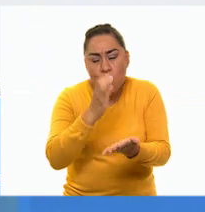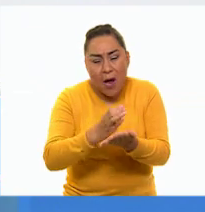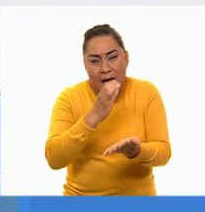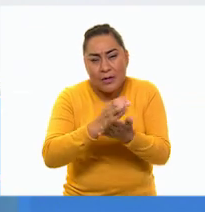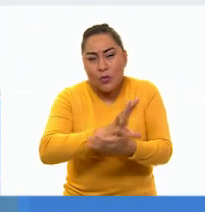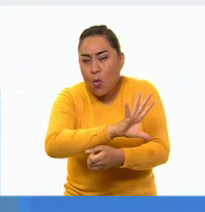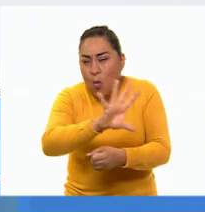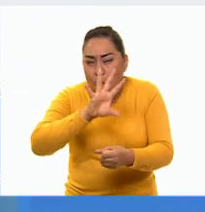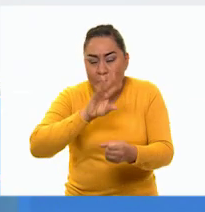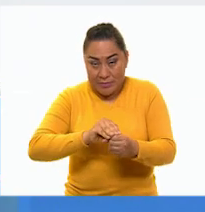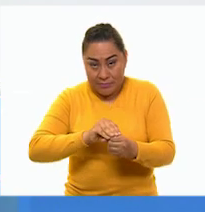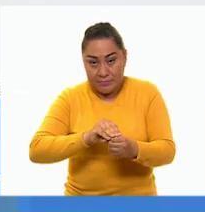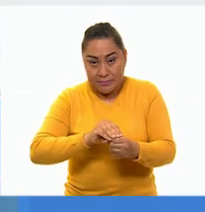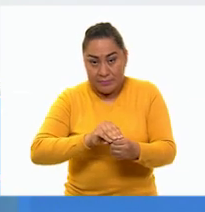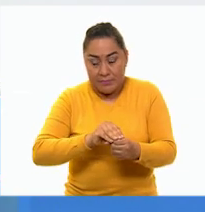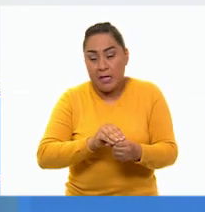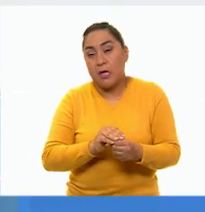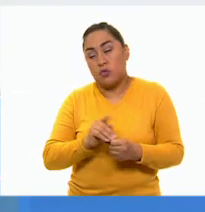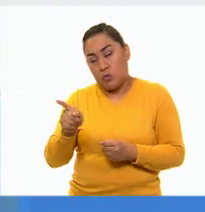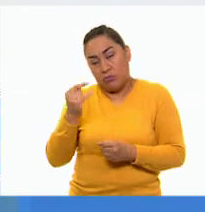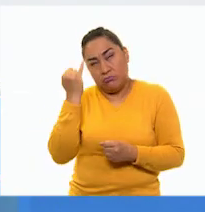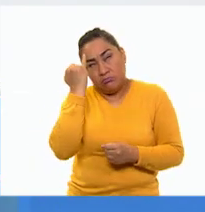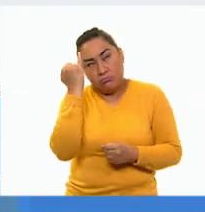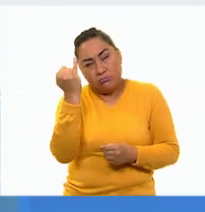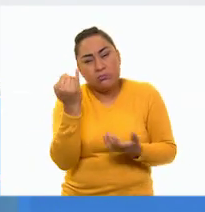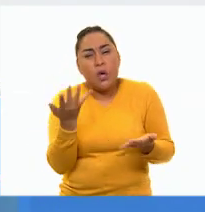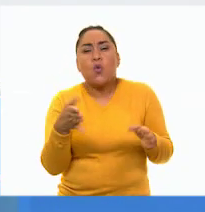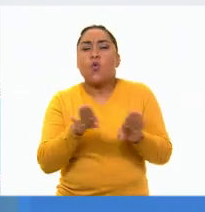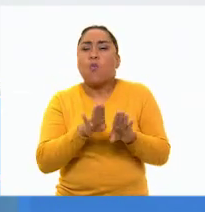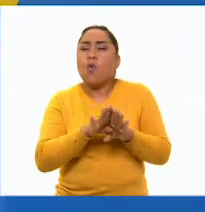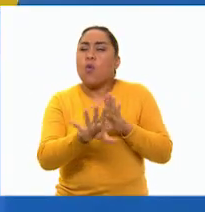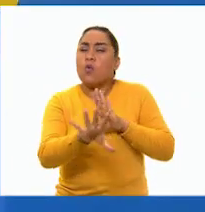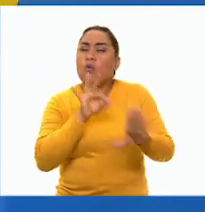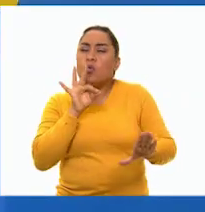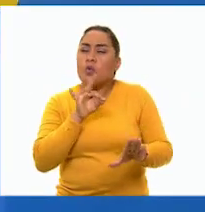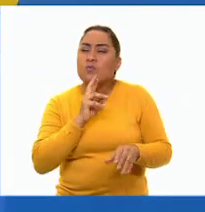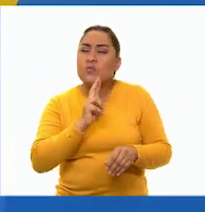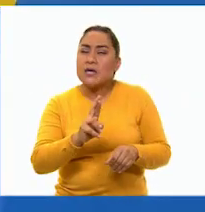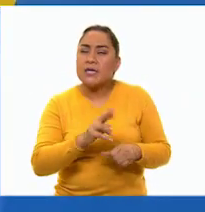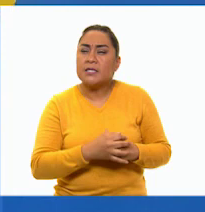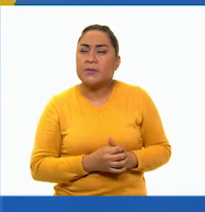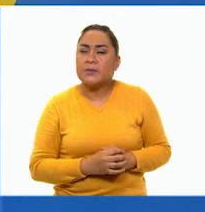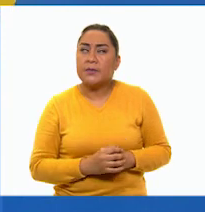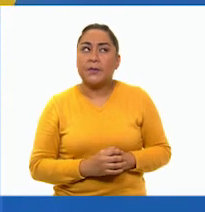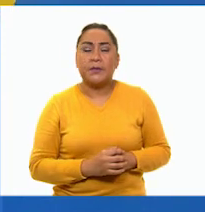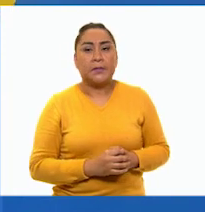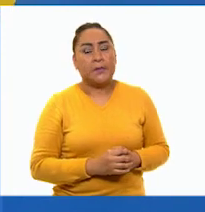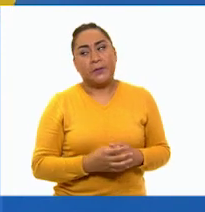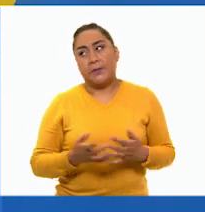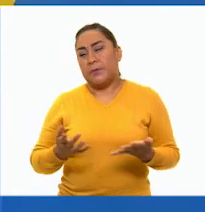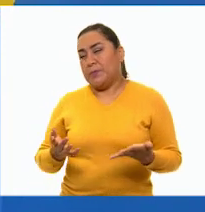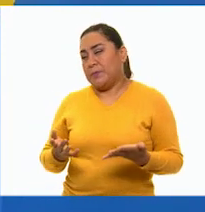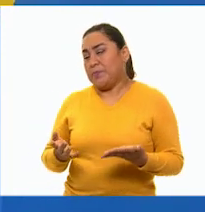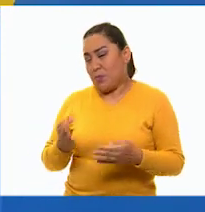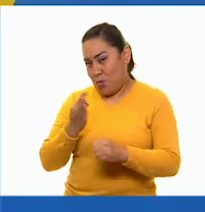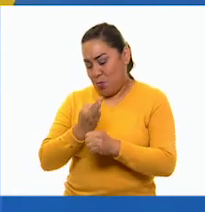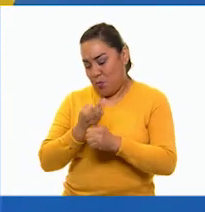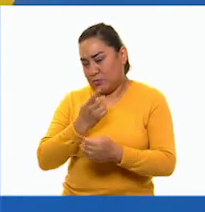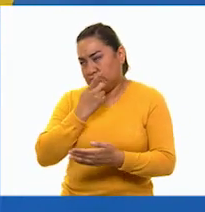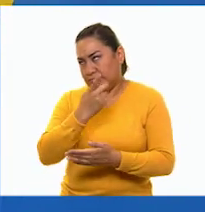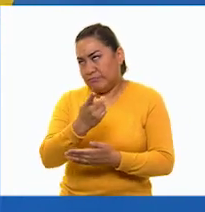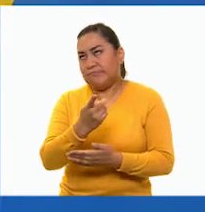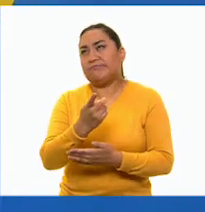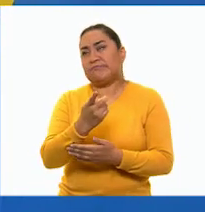tenían. María, ¿ya tienes alguna idea de cómo podemos saberlo? De acuerdo con la información que tenemos,